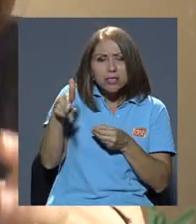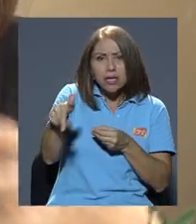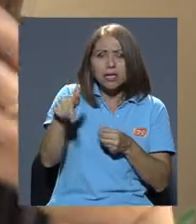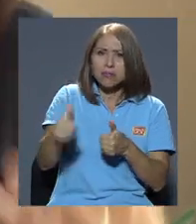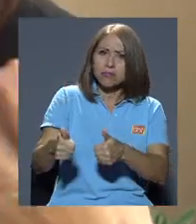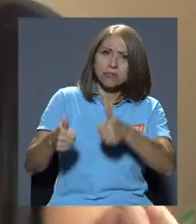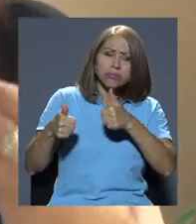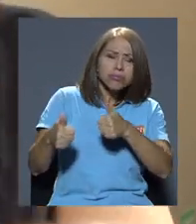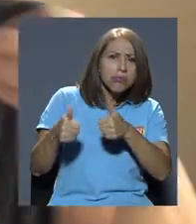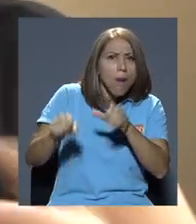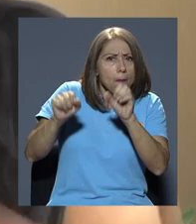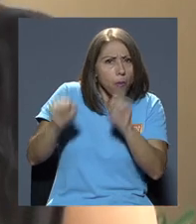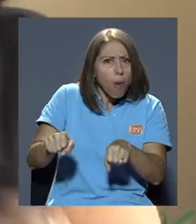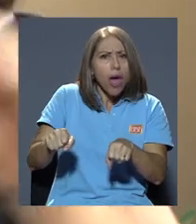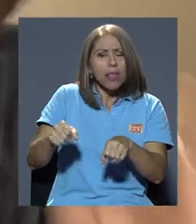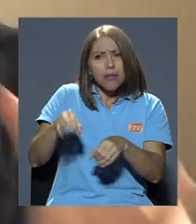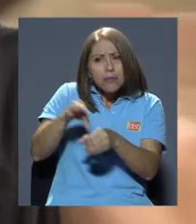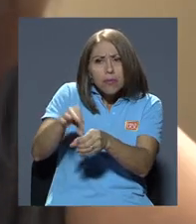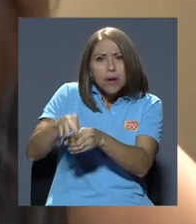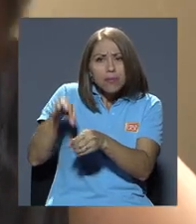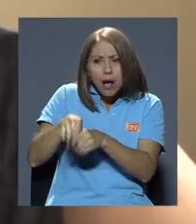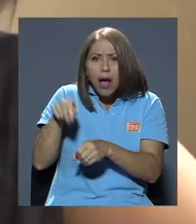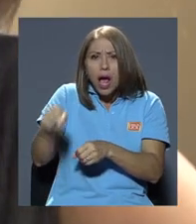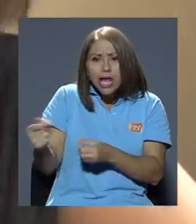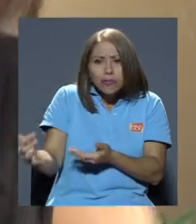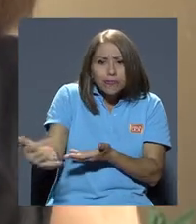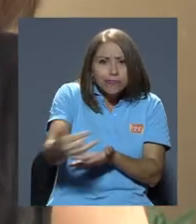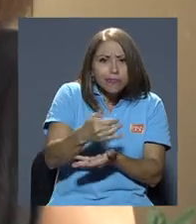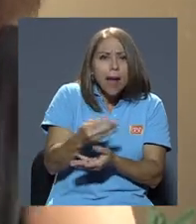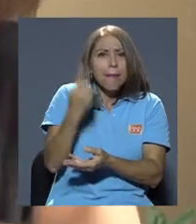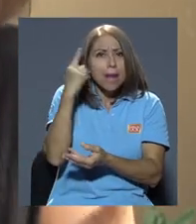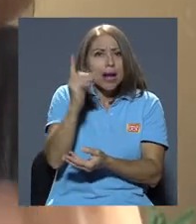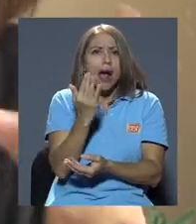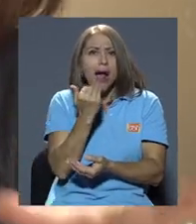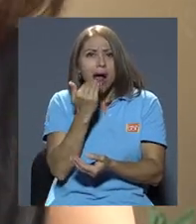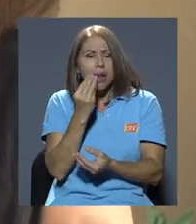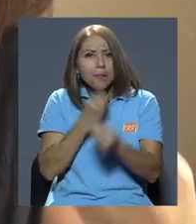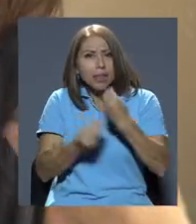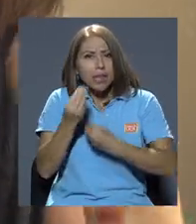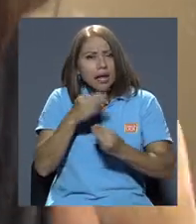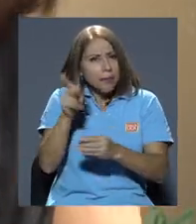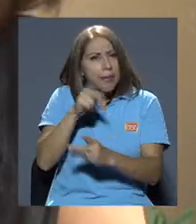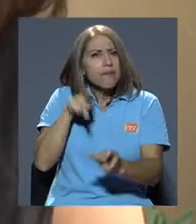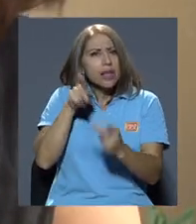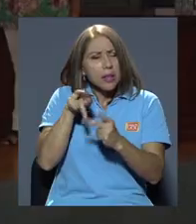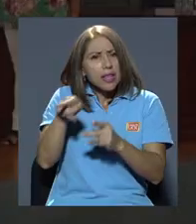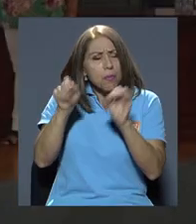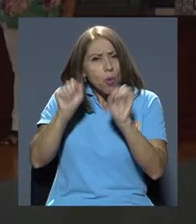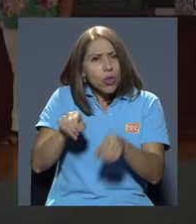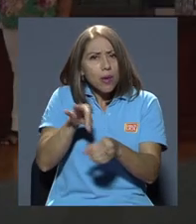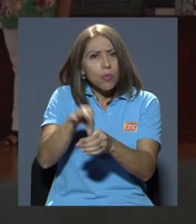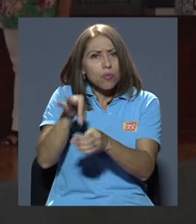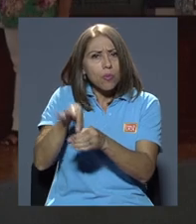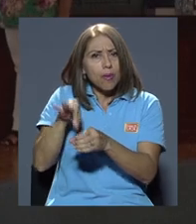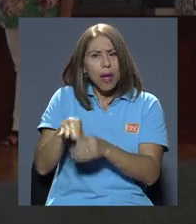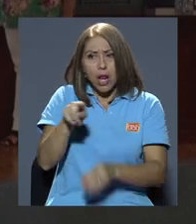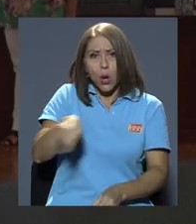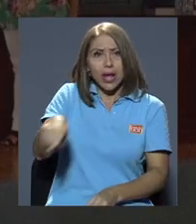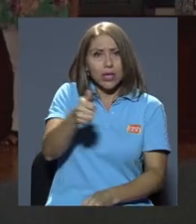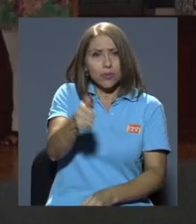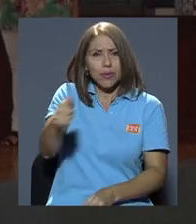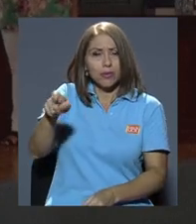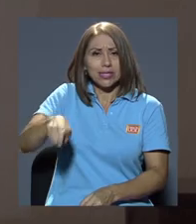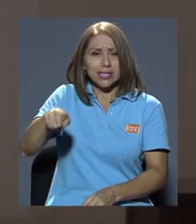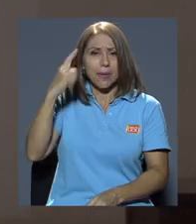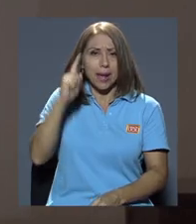posibilidad de alimentar, ahí perfectamente podría estarse produciendo lo que la gente necesita para comer. En